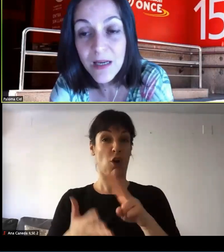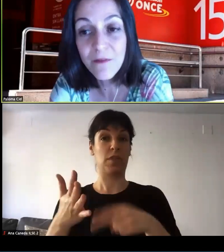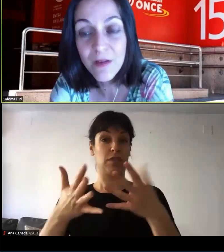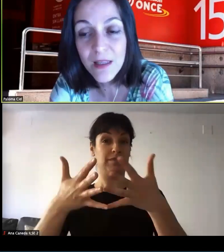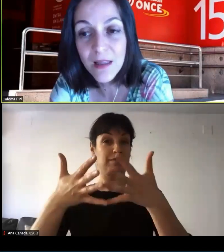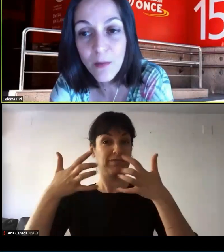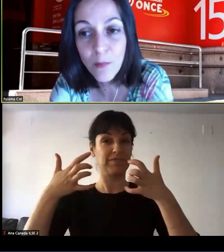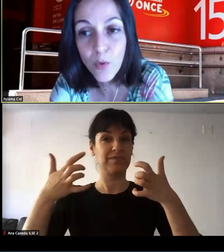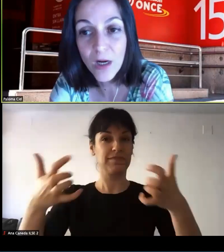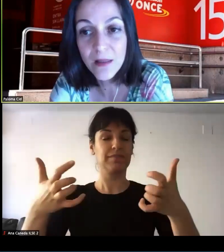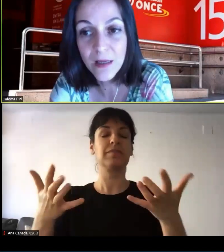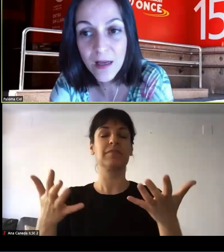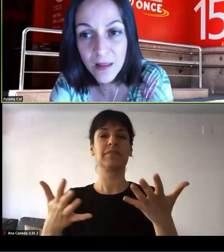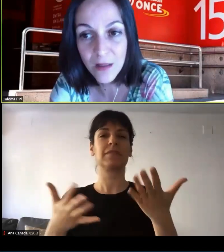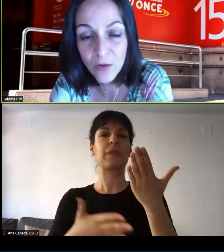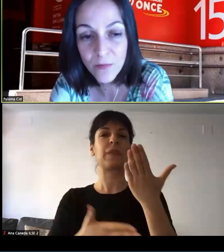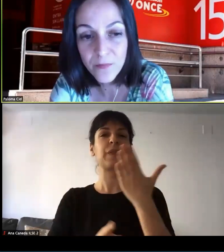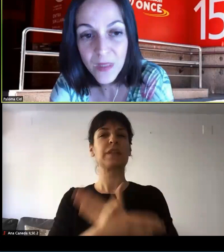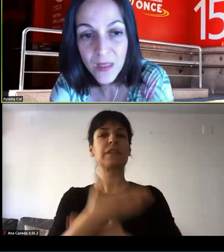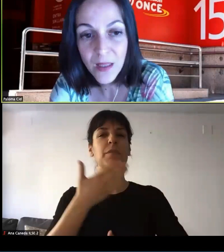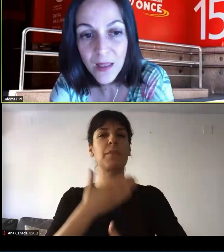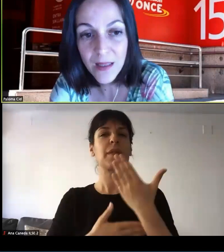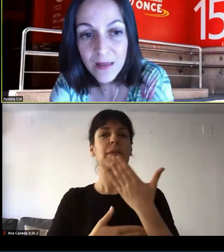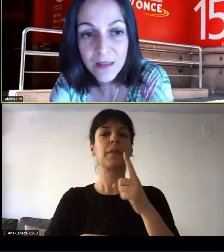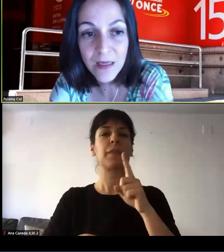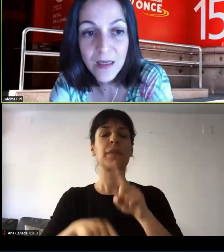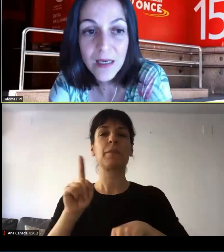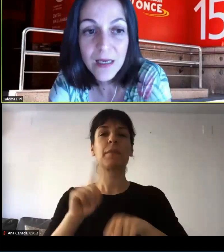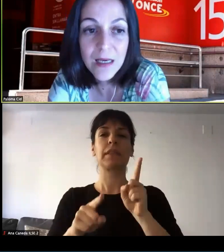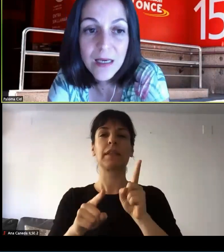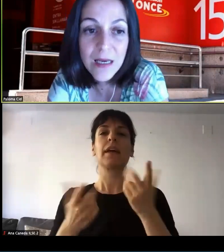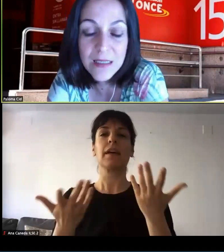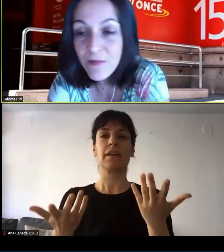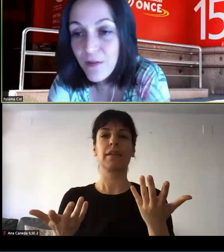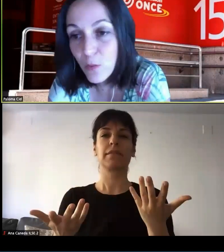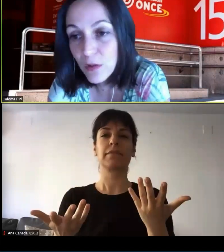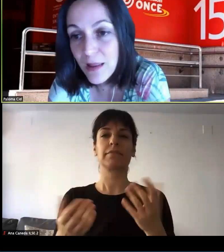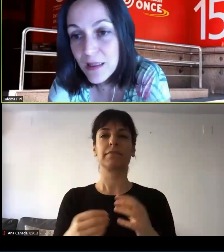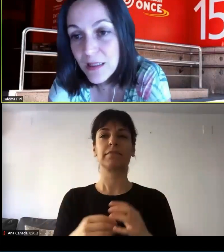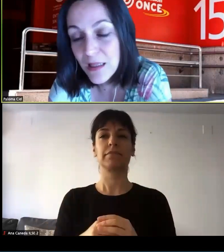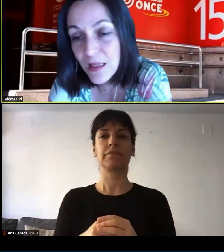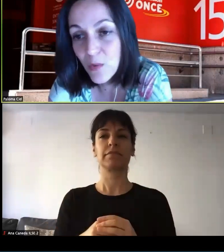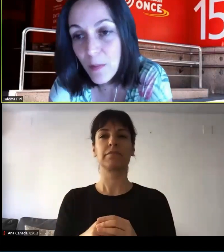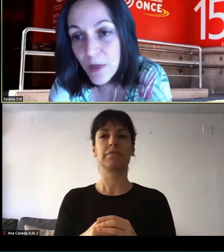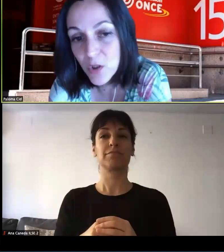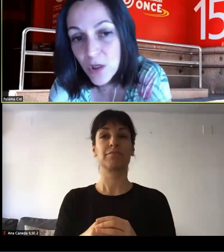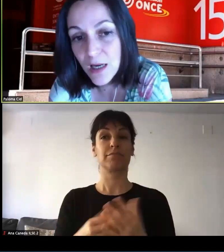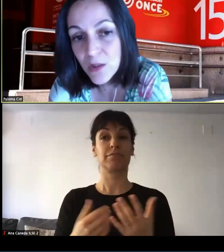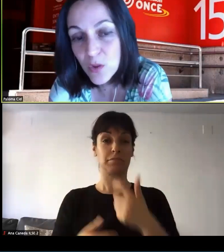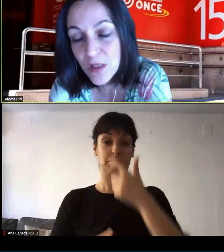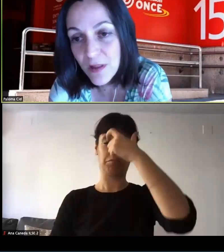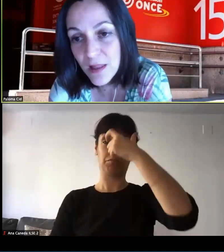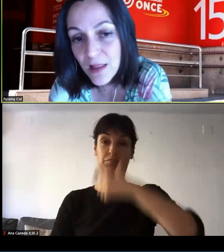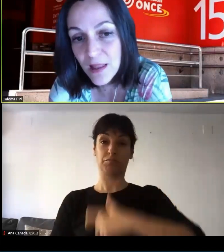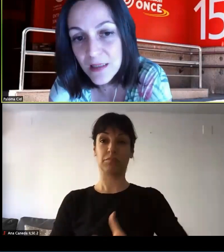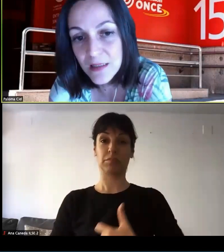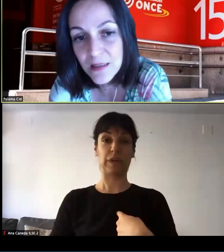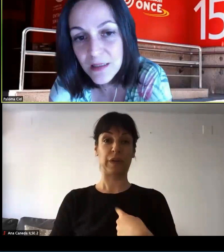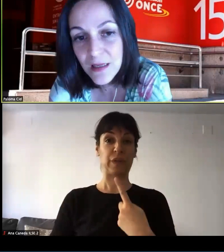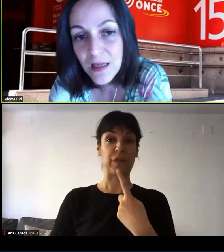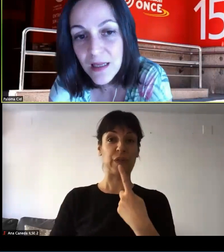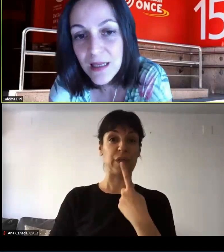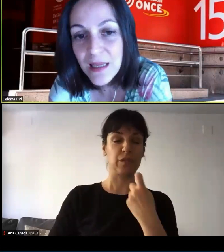viene definida por la interacción entre las dificultades que tiene una persona, sus